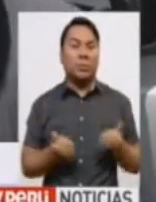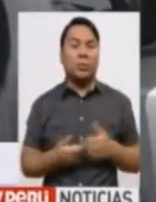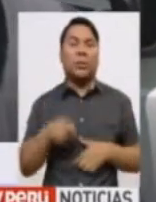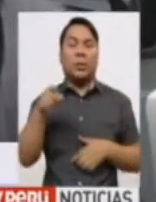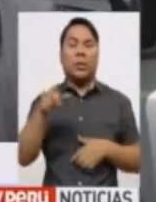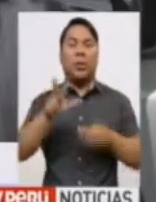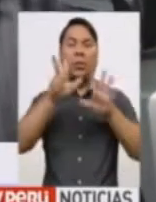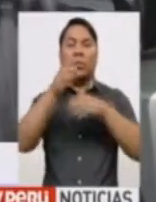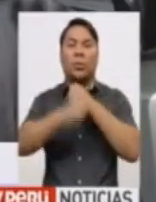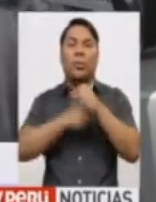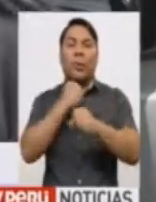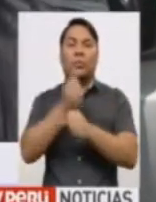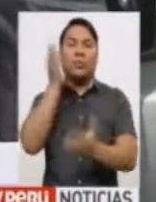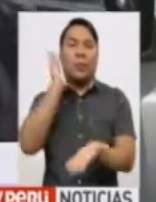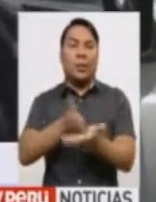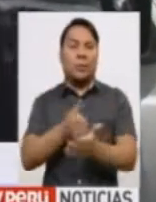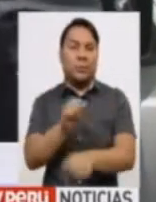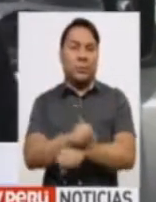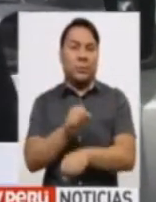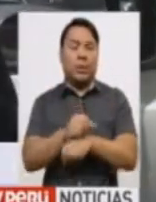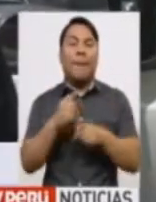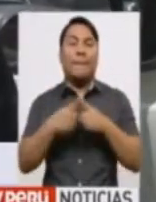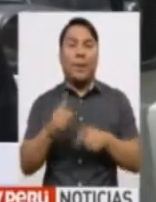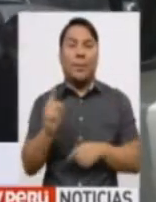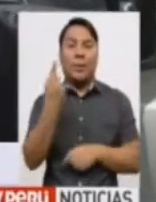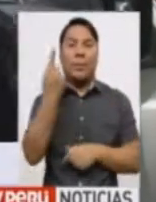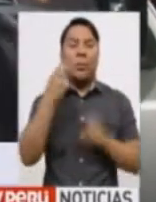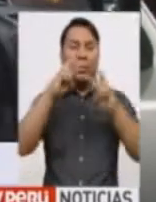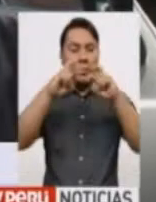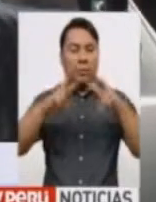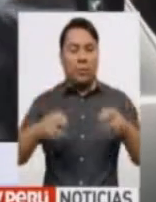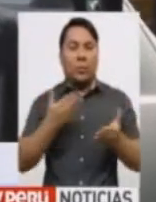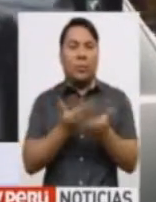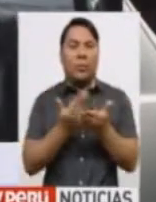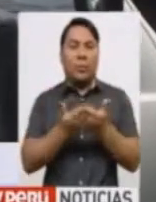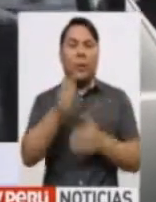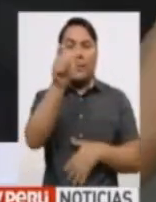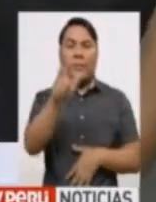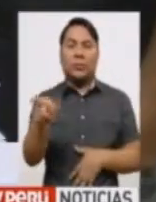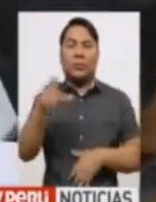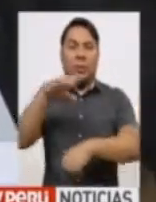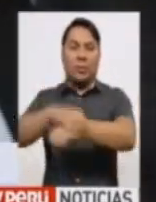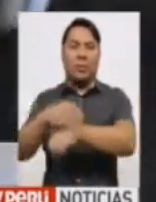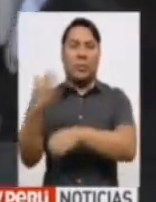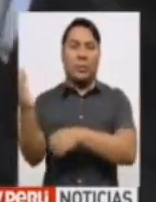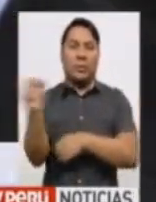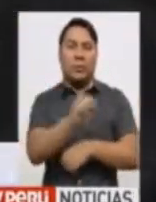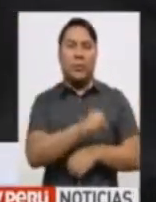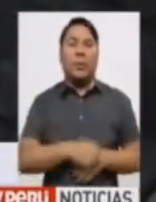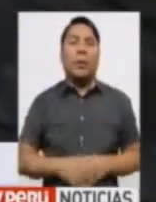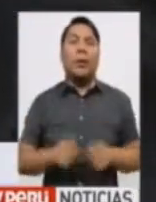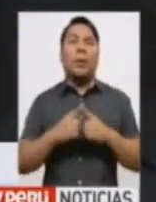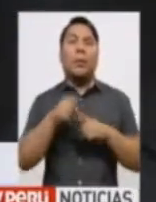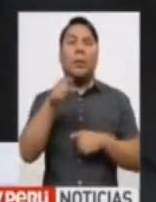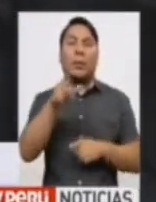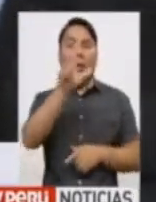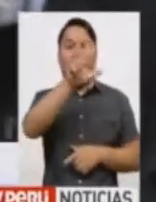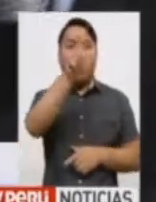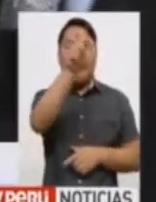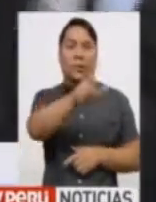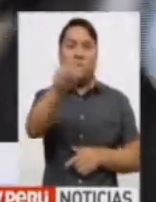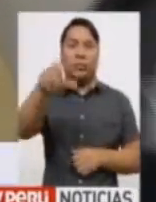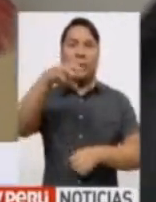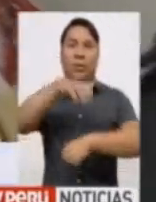de pena privativa de libertad. Obviamente que recién vamos a calificar el grado de responsabilidad de personas. En el lugar se intervino a tres